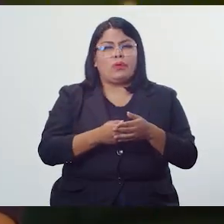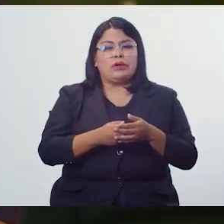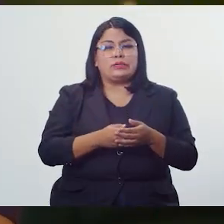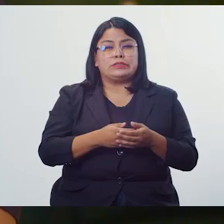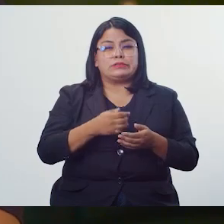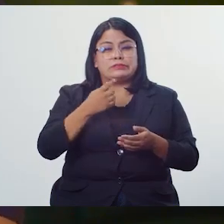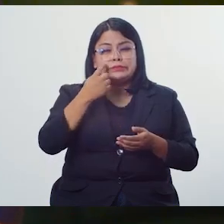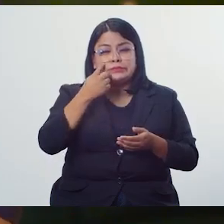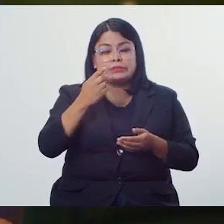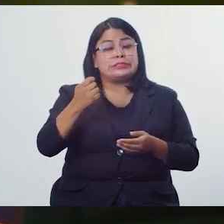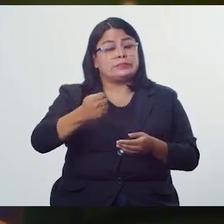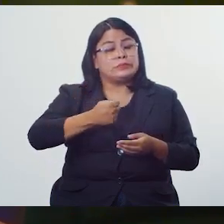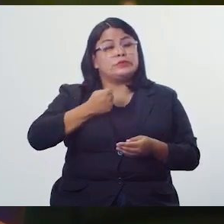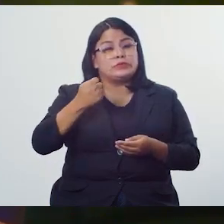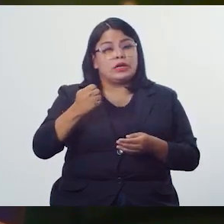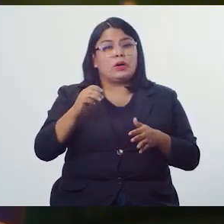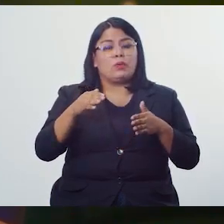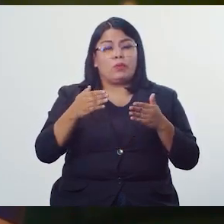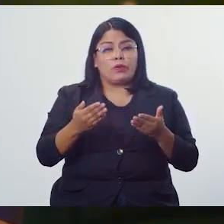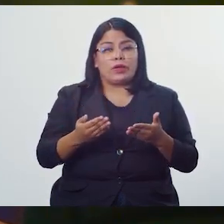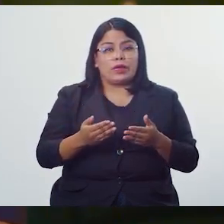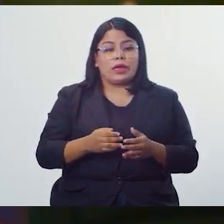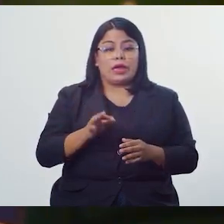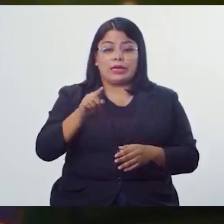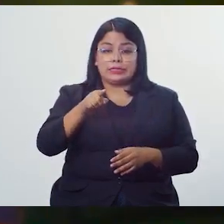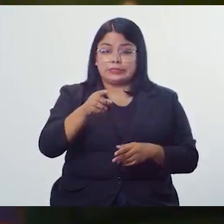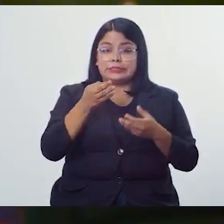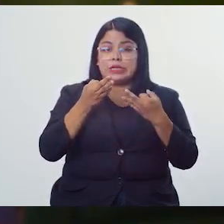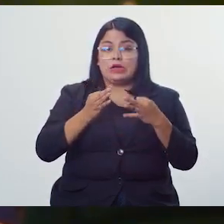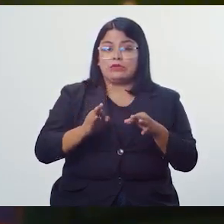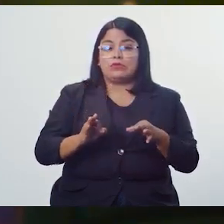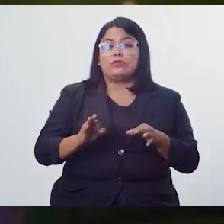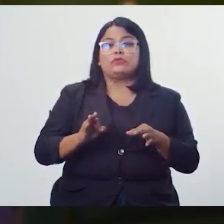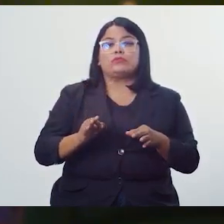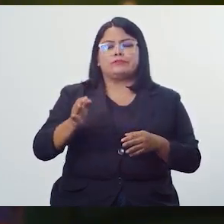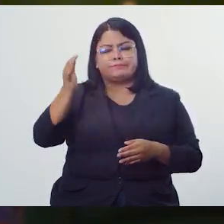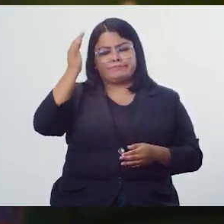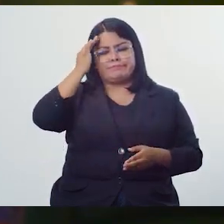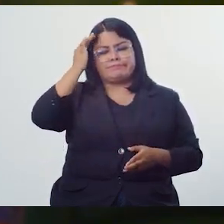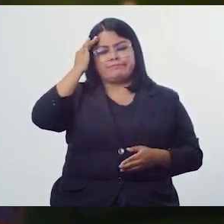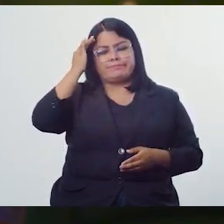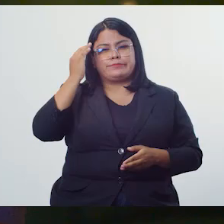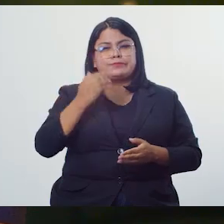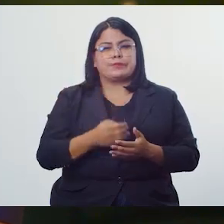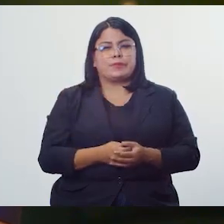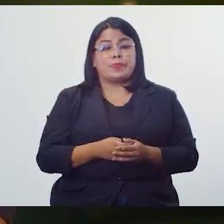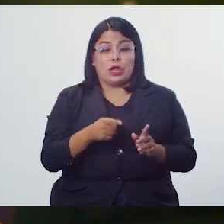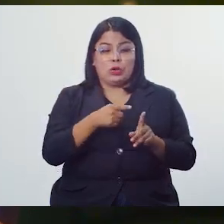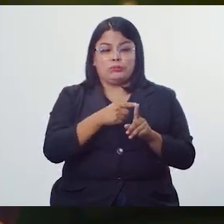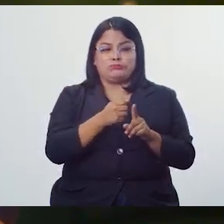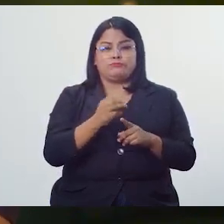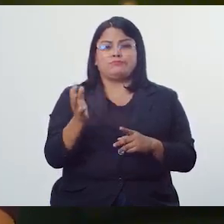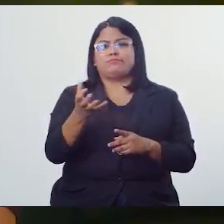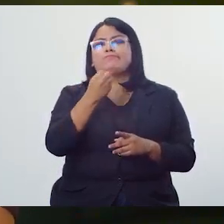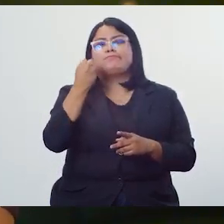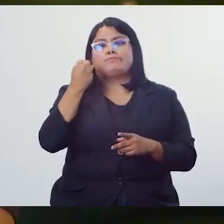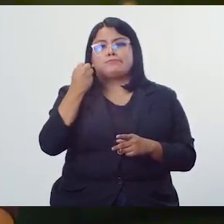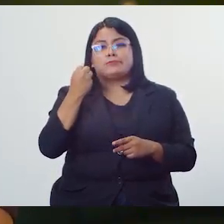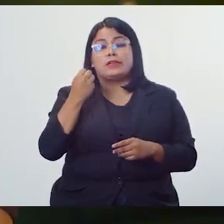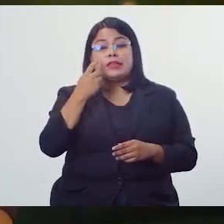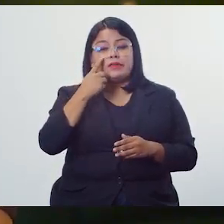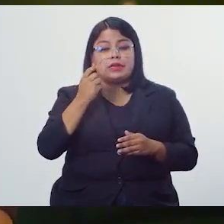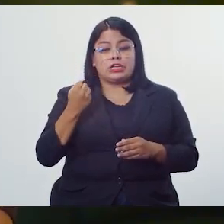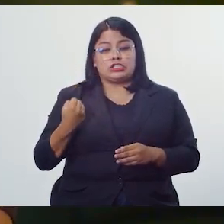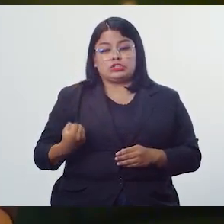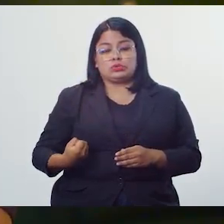de mencionar son muy importantes porque de esta manera tenemos la constancia o tenemos el objetivo cumplido de contar